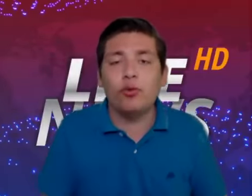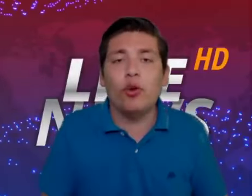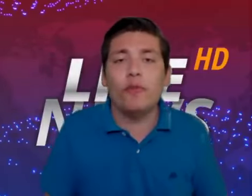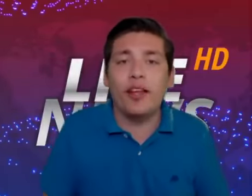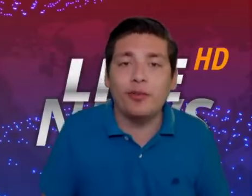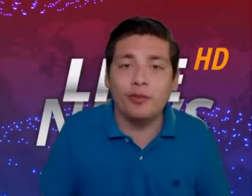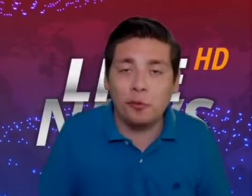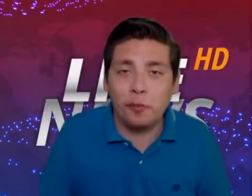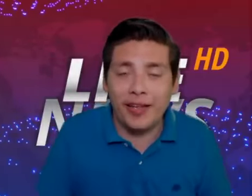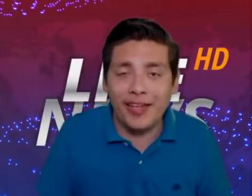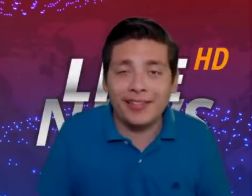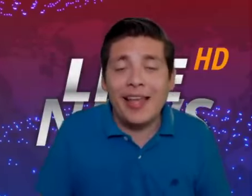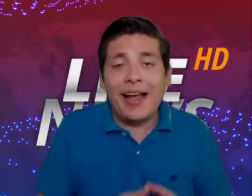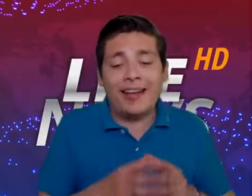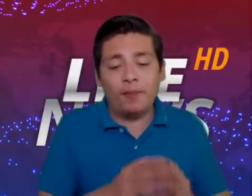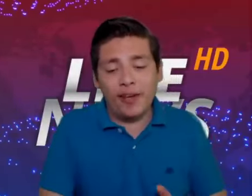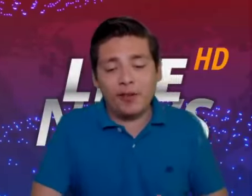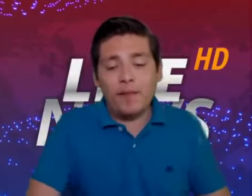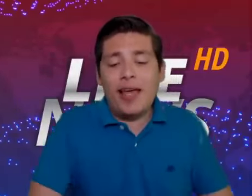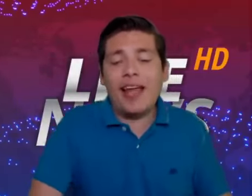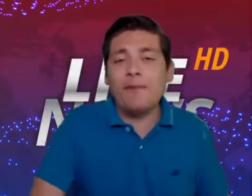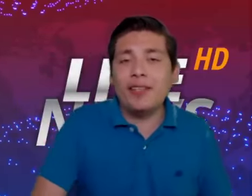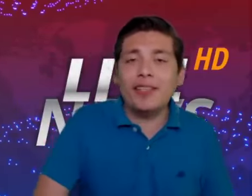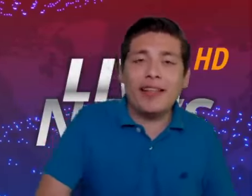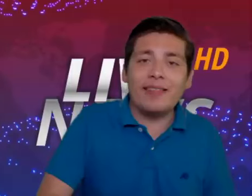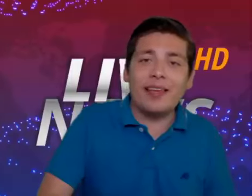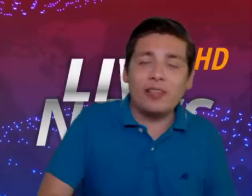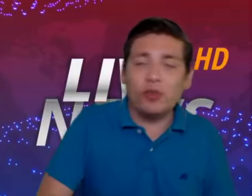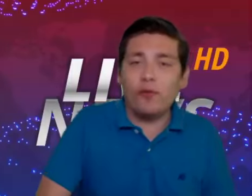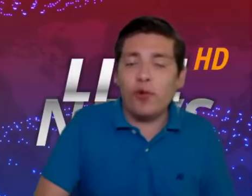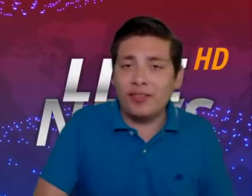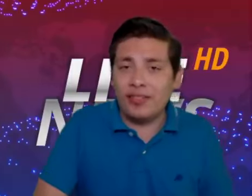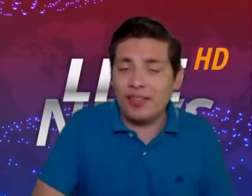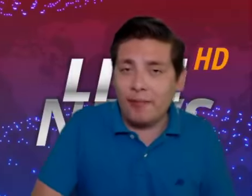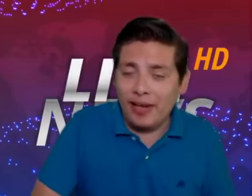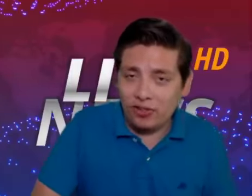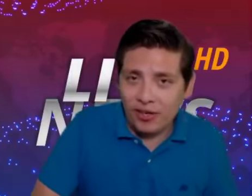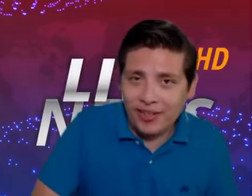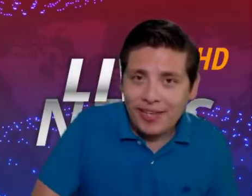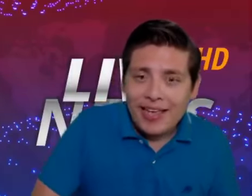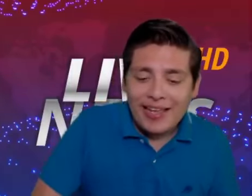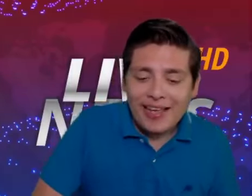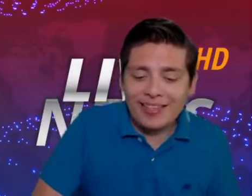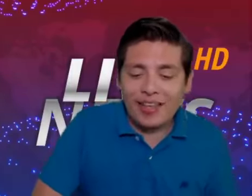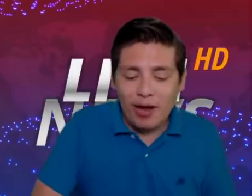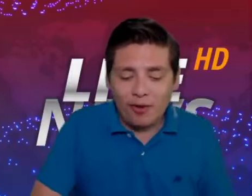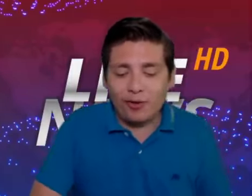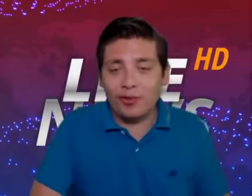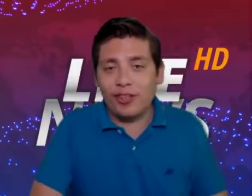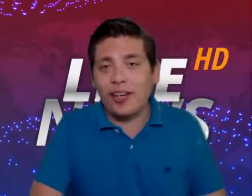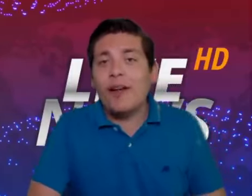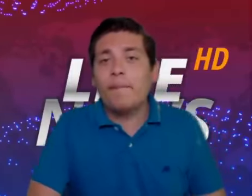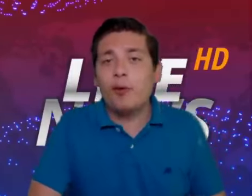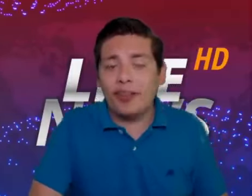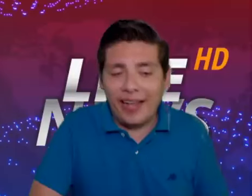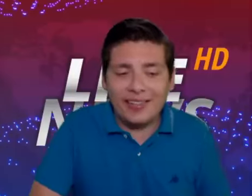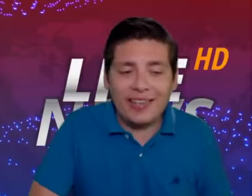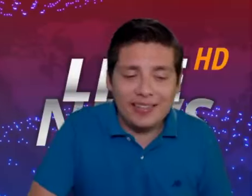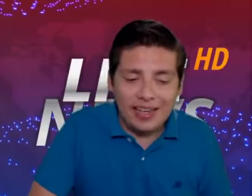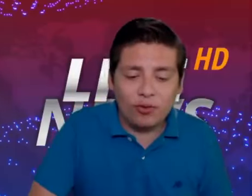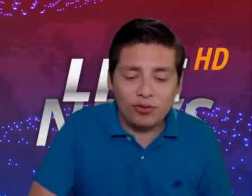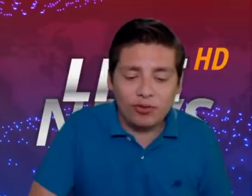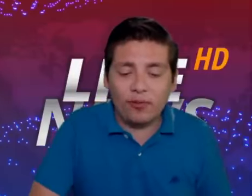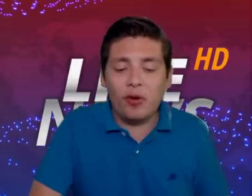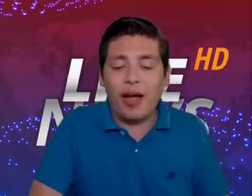está el futuro de nuestro país. Al respecto, el presidente hizo fuertes revelaciones y es que dio a conocer por qué